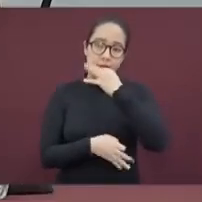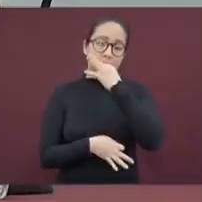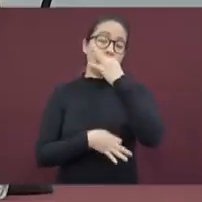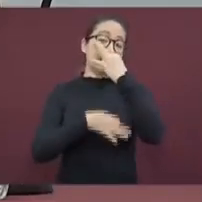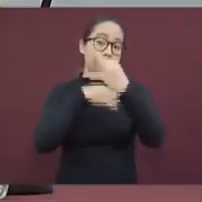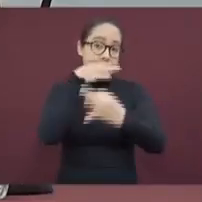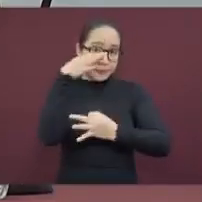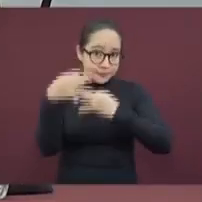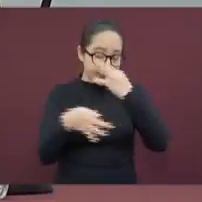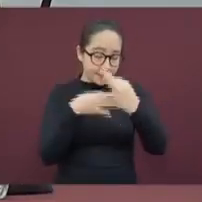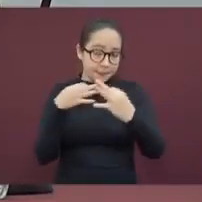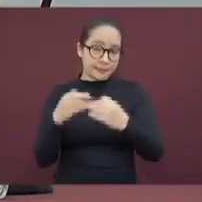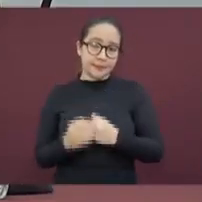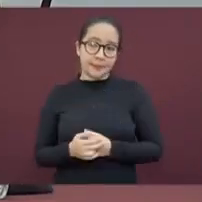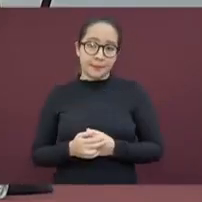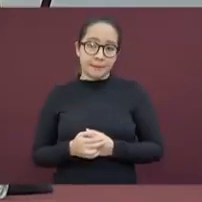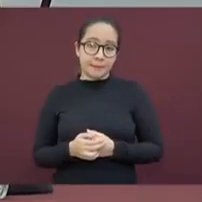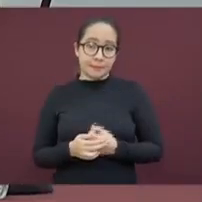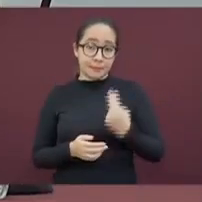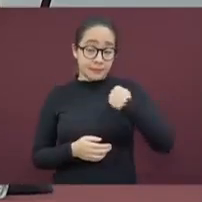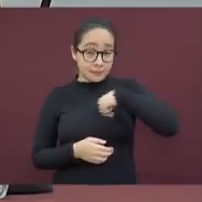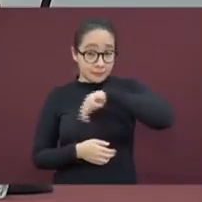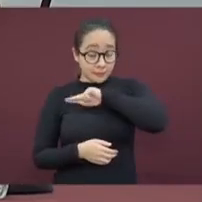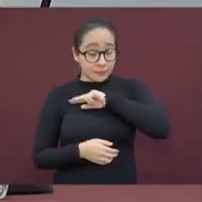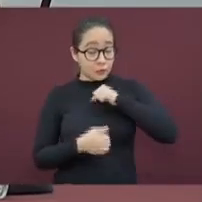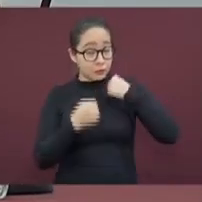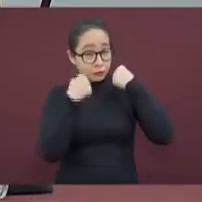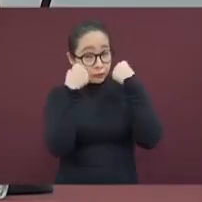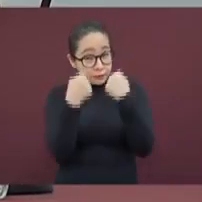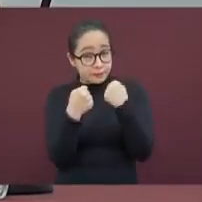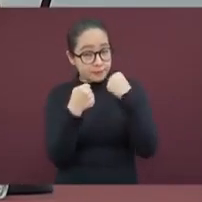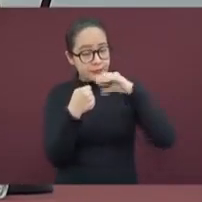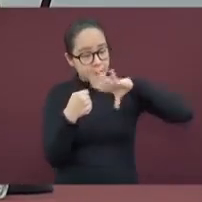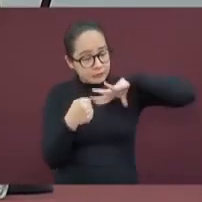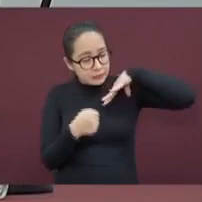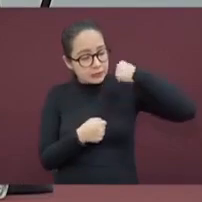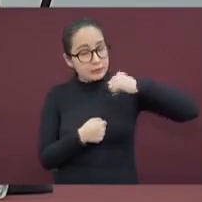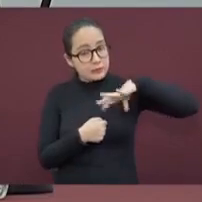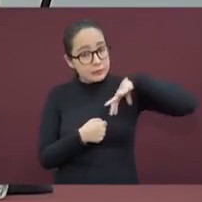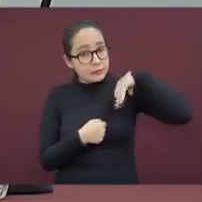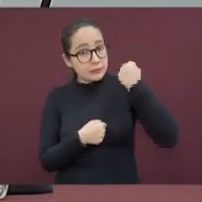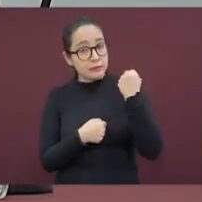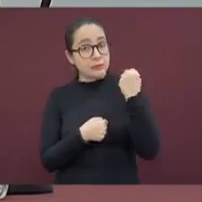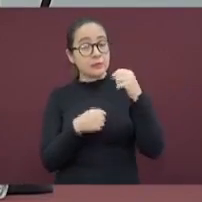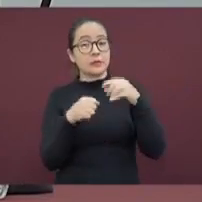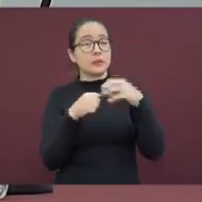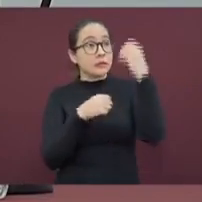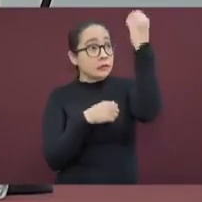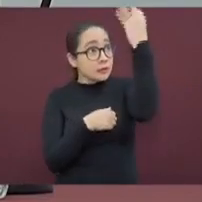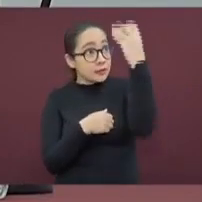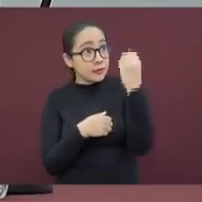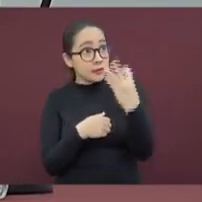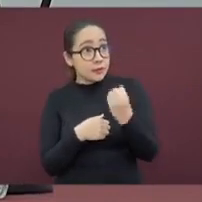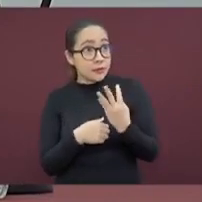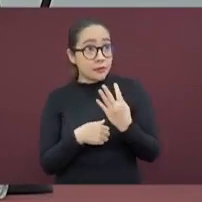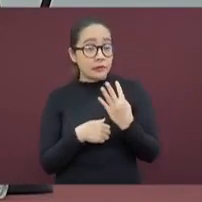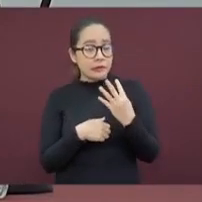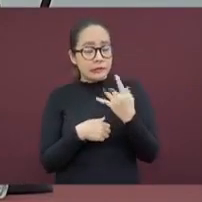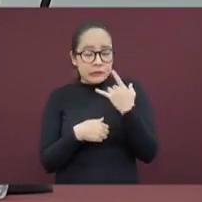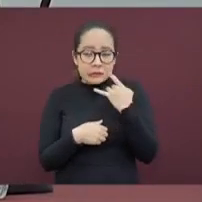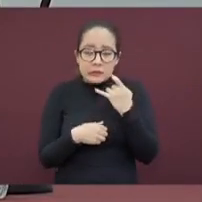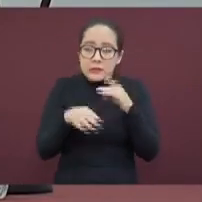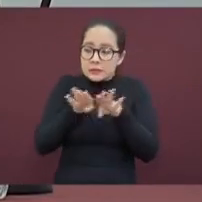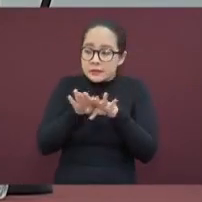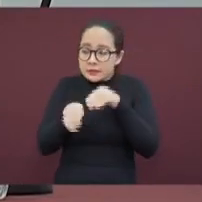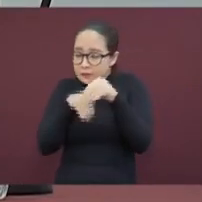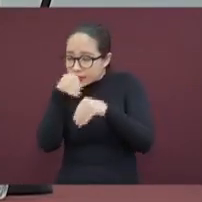estamos trabajando intensamente para construir la semaforización para el regreso a la